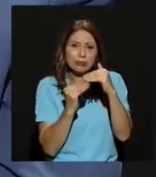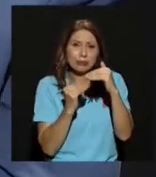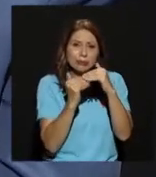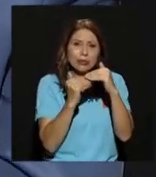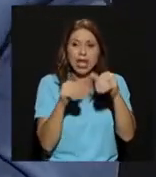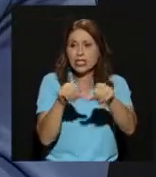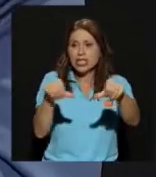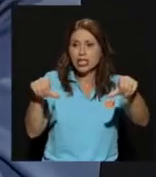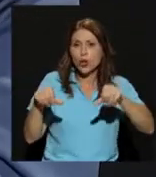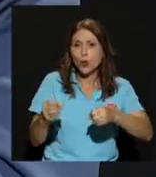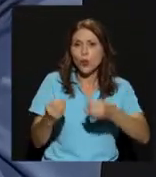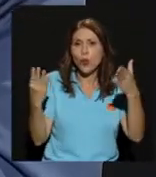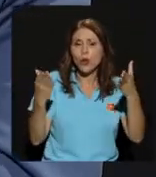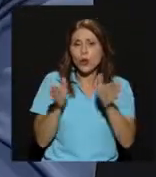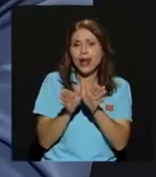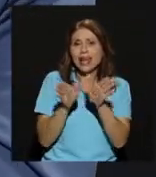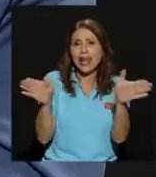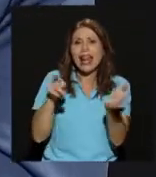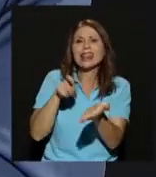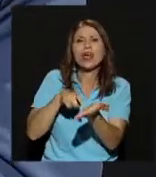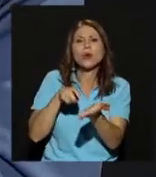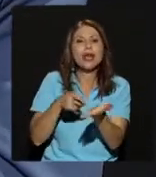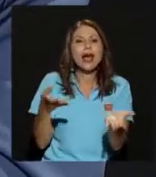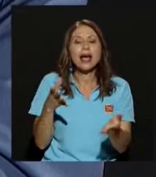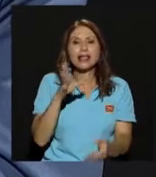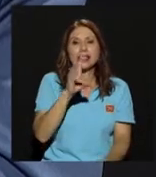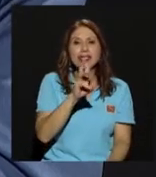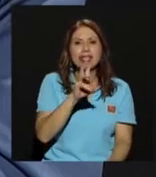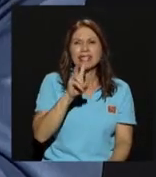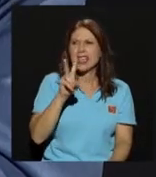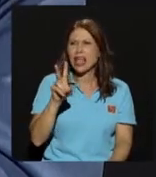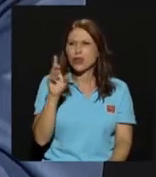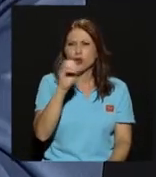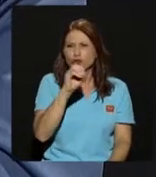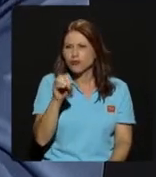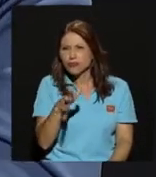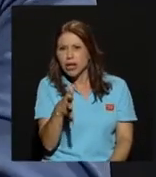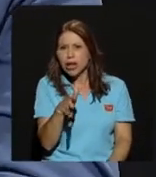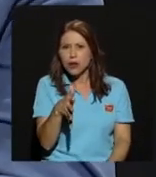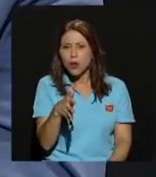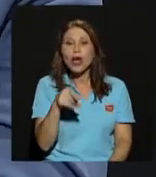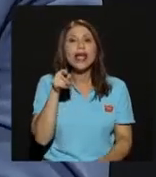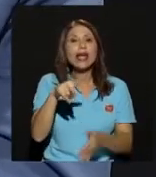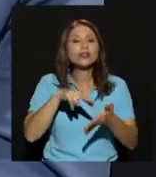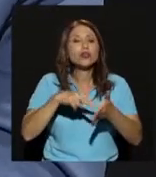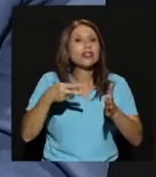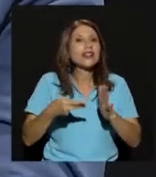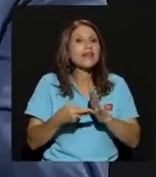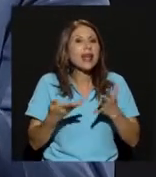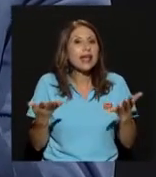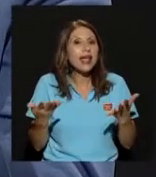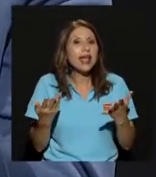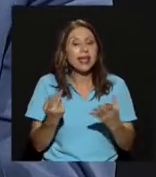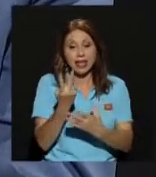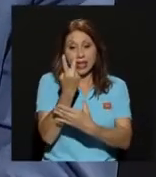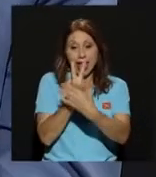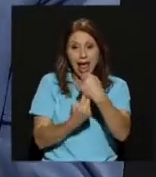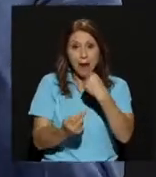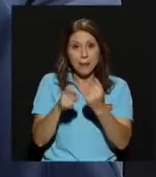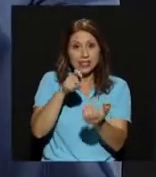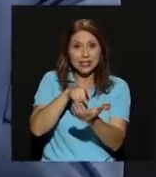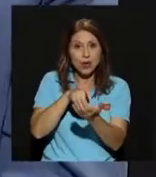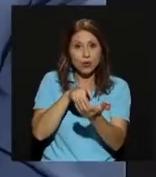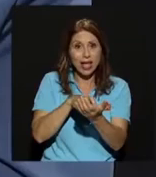en general fue un 62 algo eso lo que significa es que ambas deudas ya